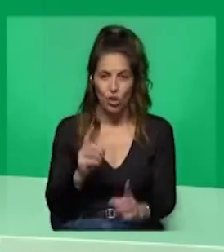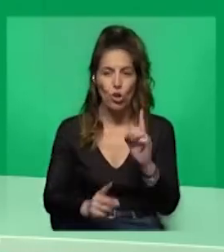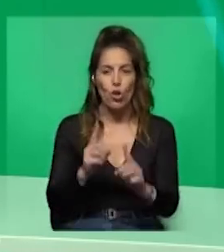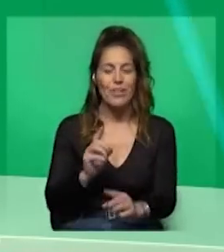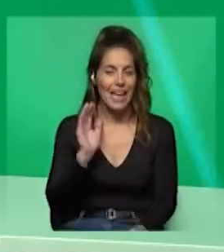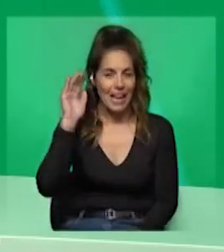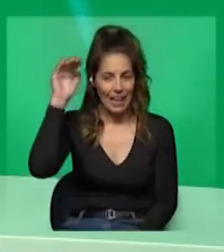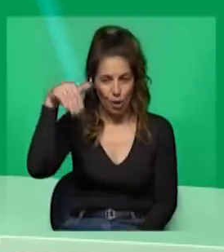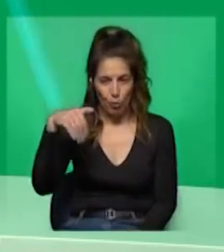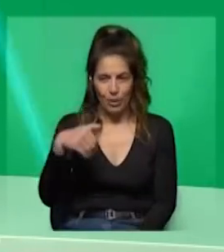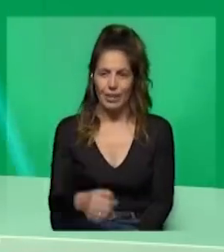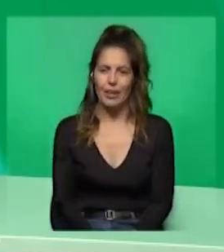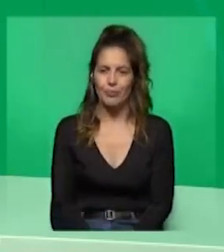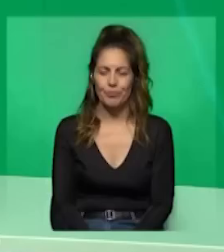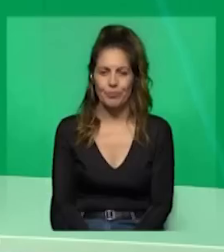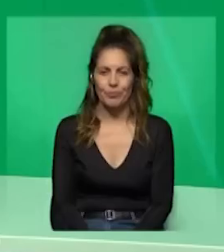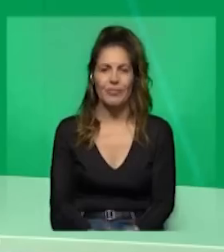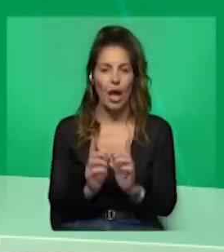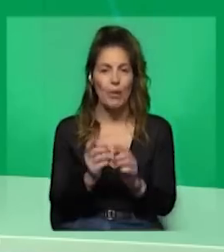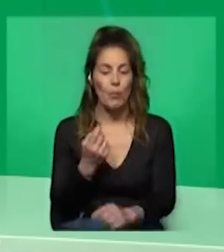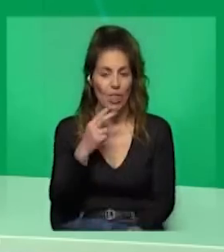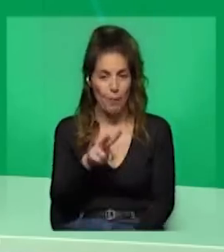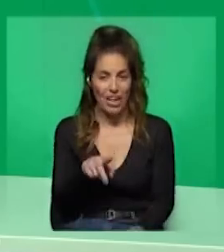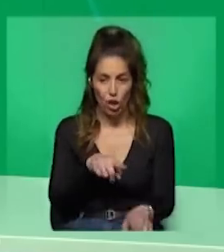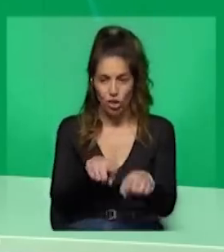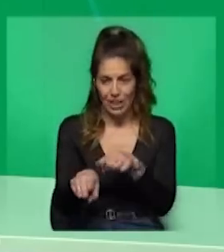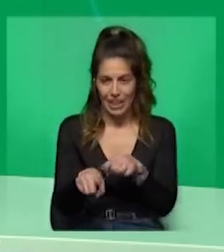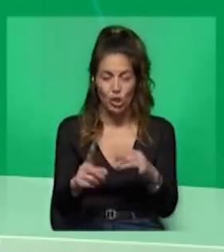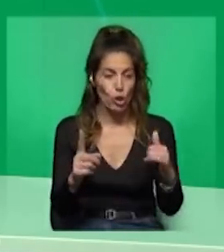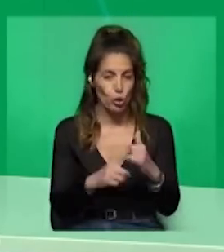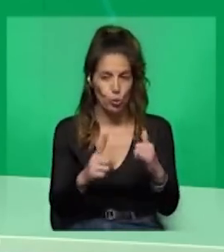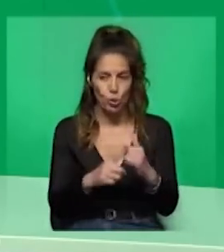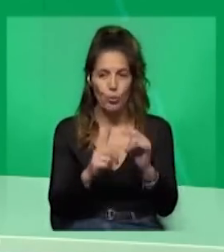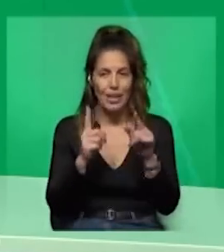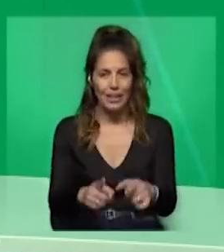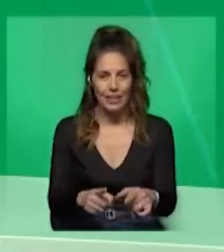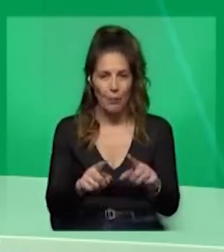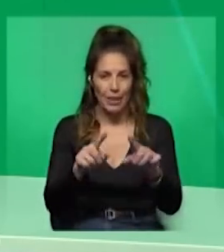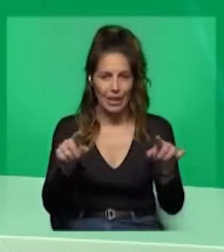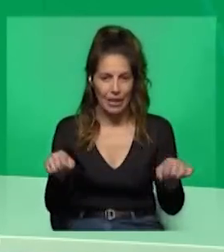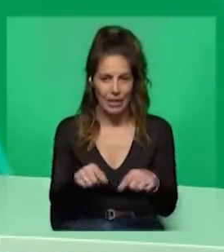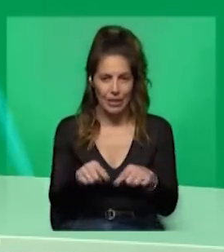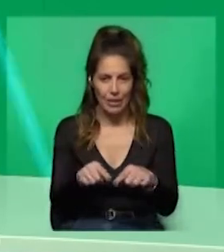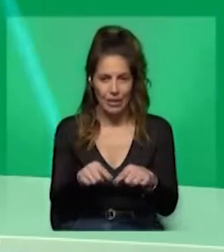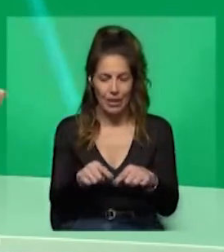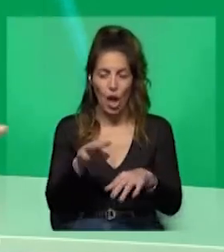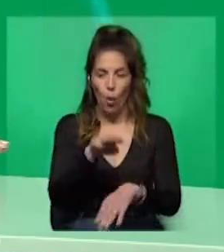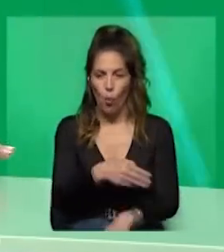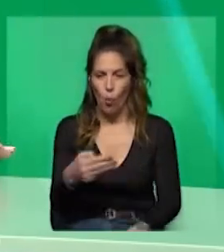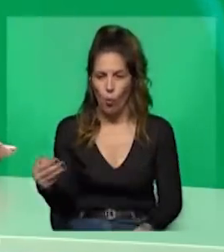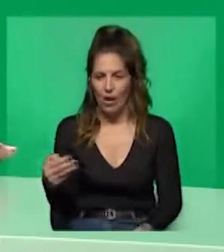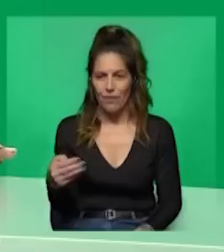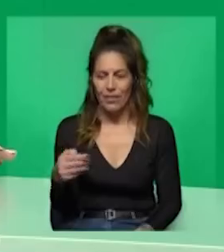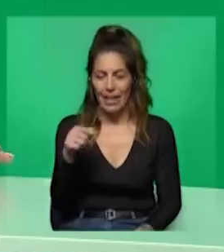República 107.7 FM nos pueden ver en vivo por YouTube y también por el canal eh Por el la página web del Canal